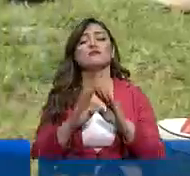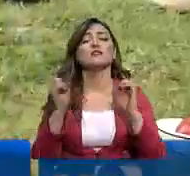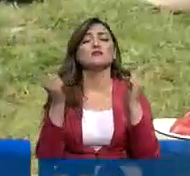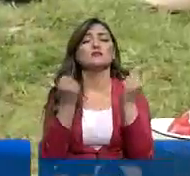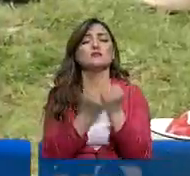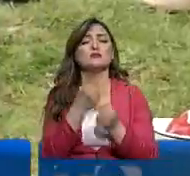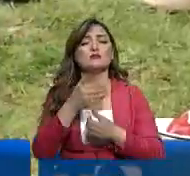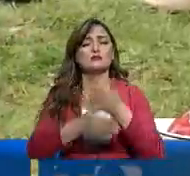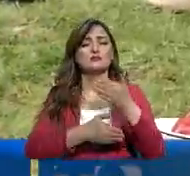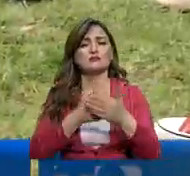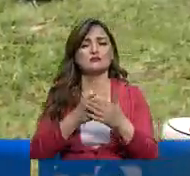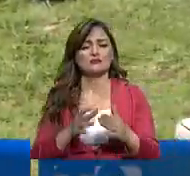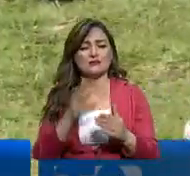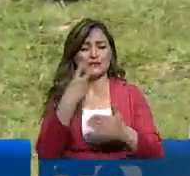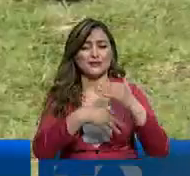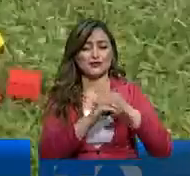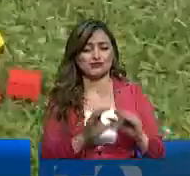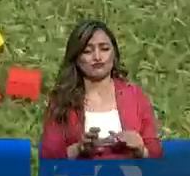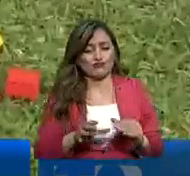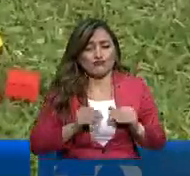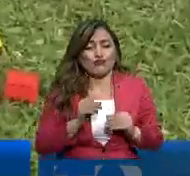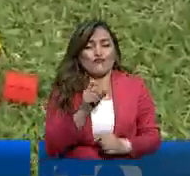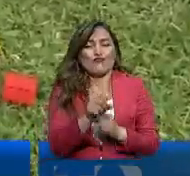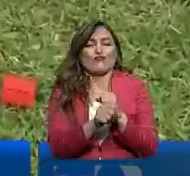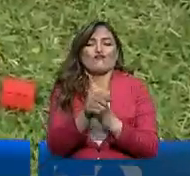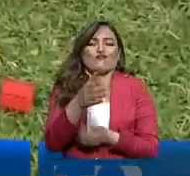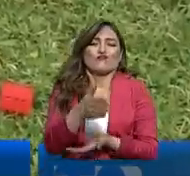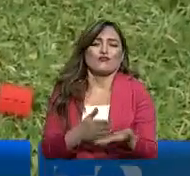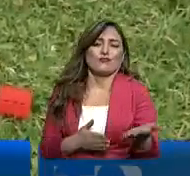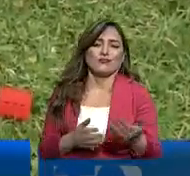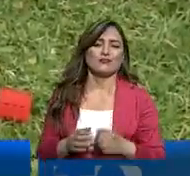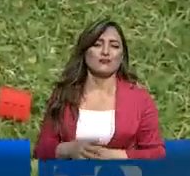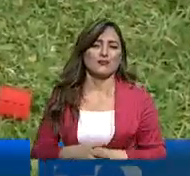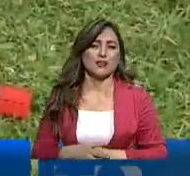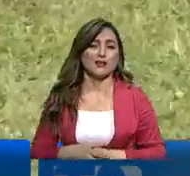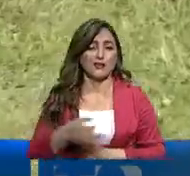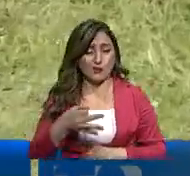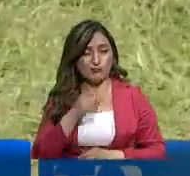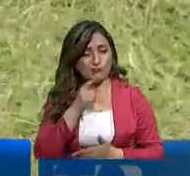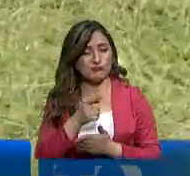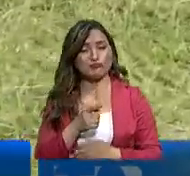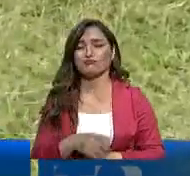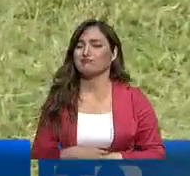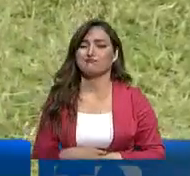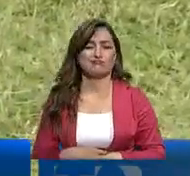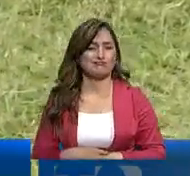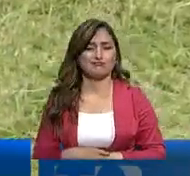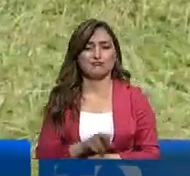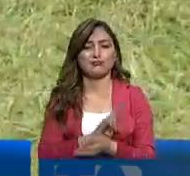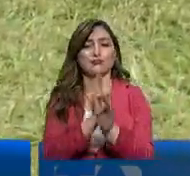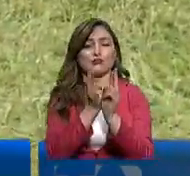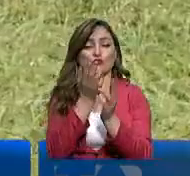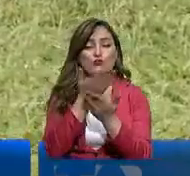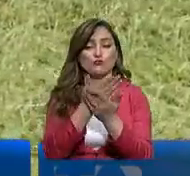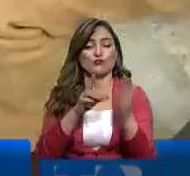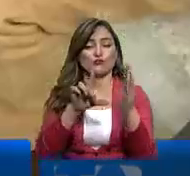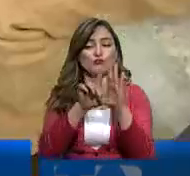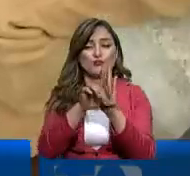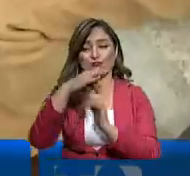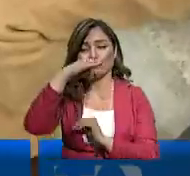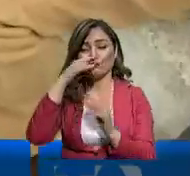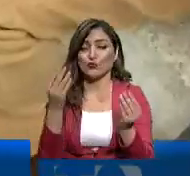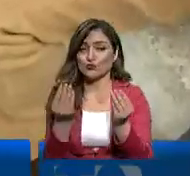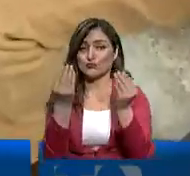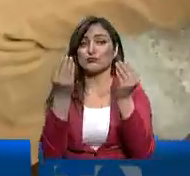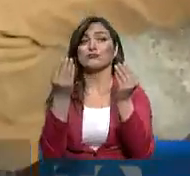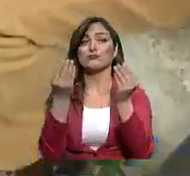un proceso de adopción tarda alrededor de un año y medio que pocos se cumplen la realidad pero con las reformas planteadas al código de la niñez y